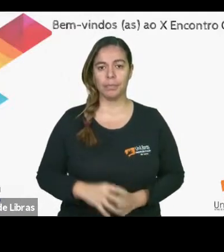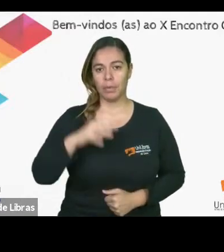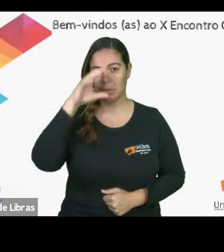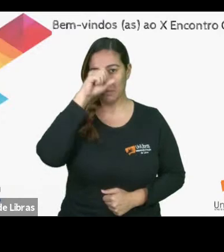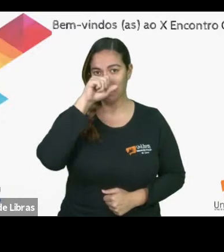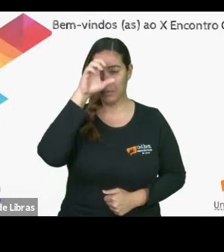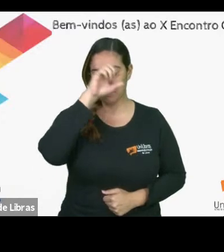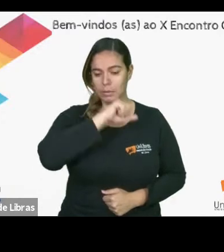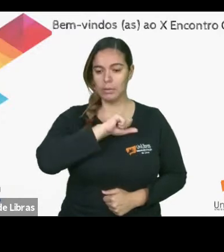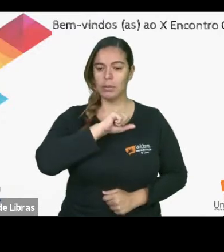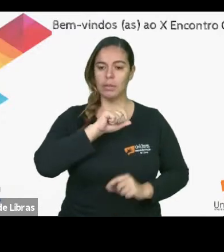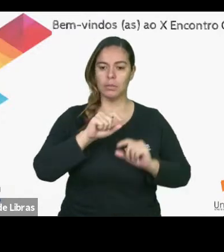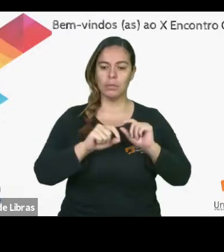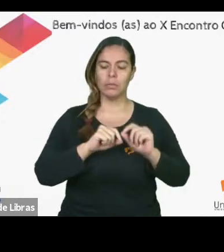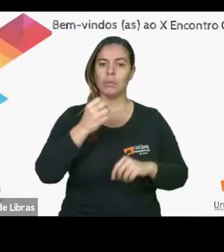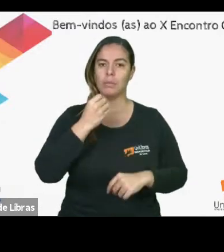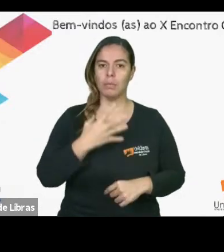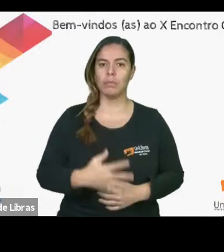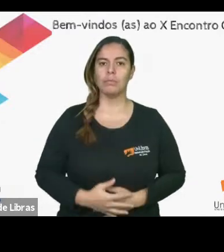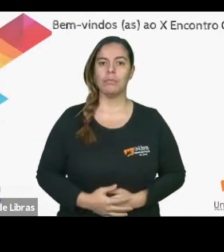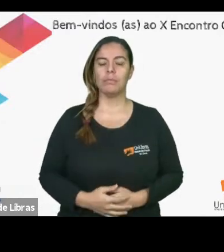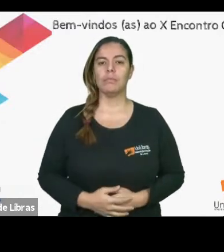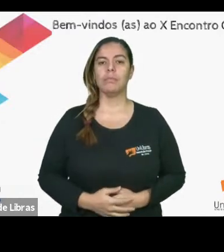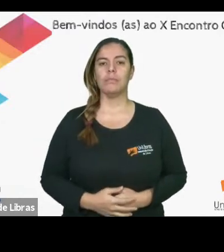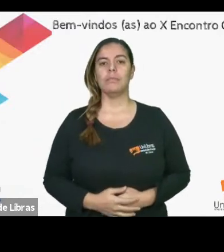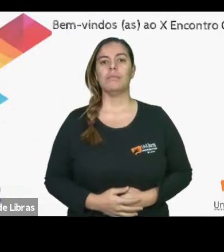educación son buenas en sí mismas.